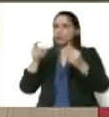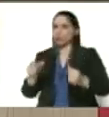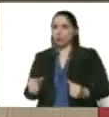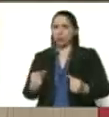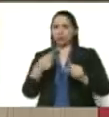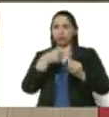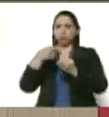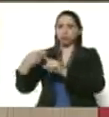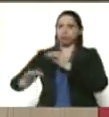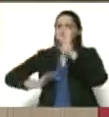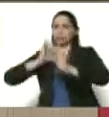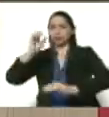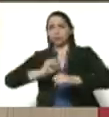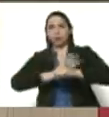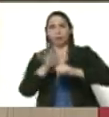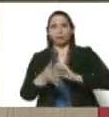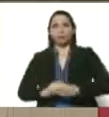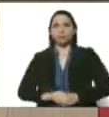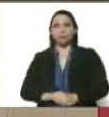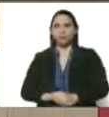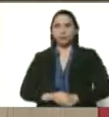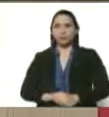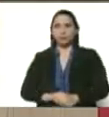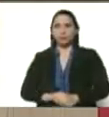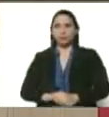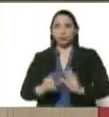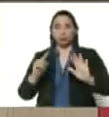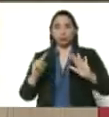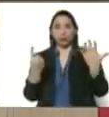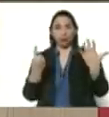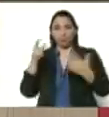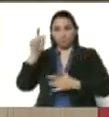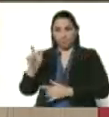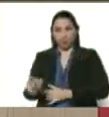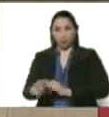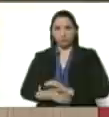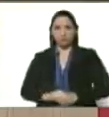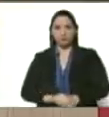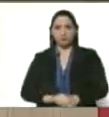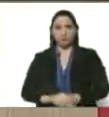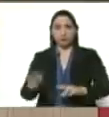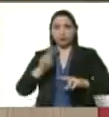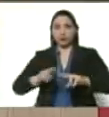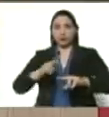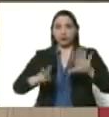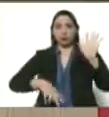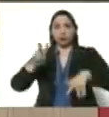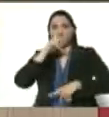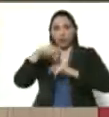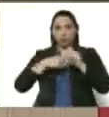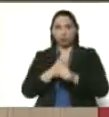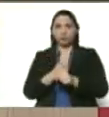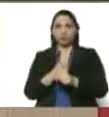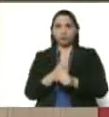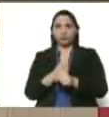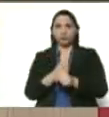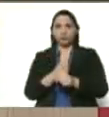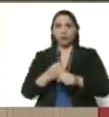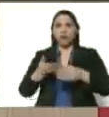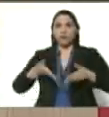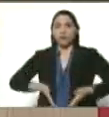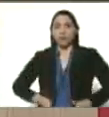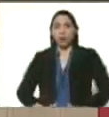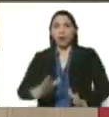casos contagiados. El sexto caso es un niño de 12 años. Natural del